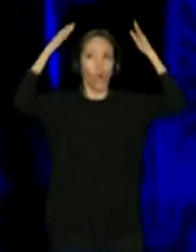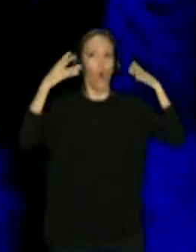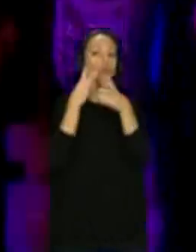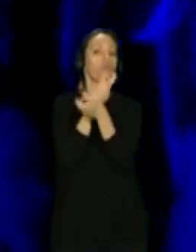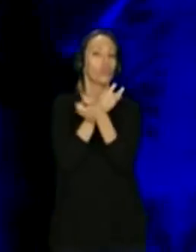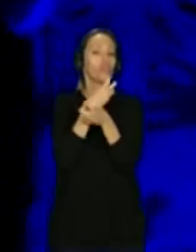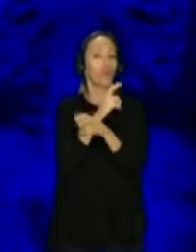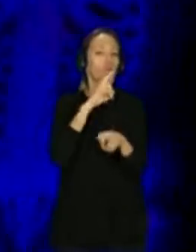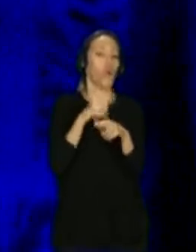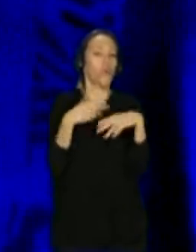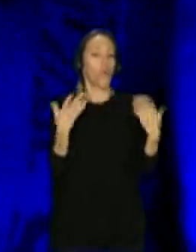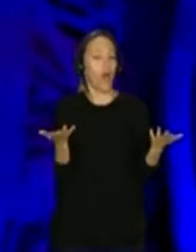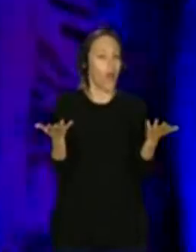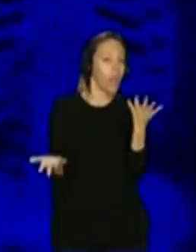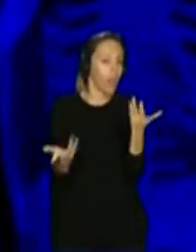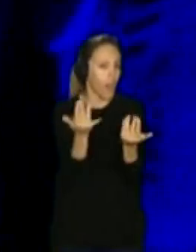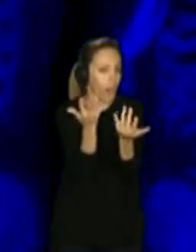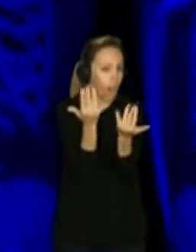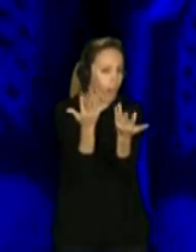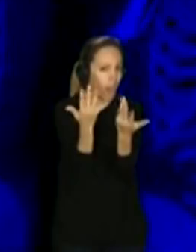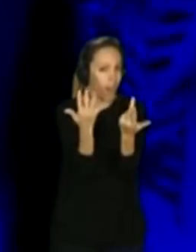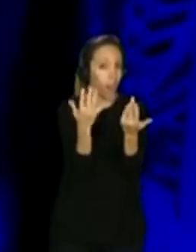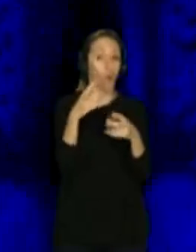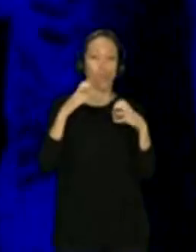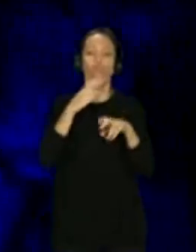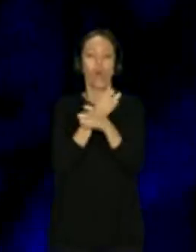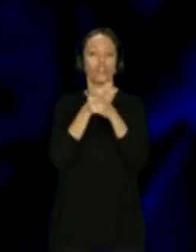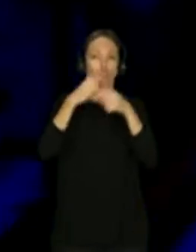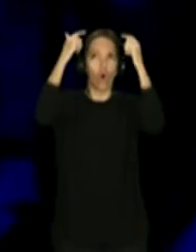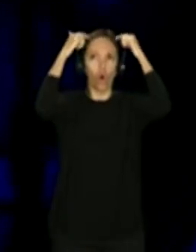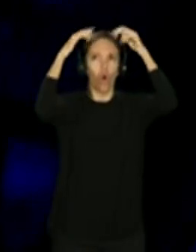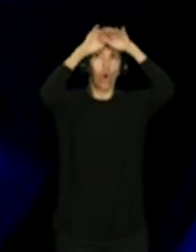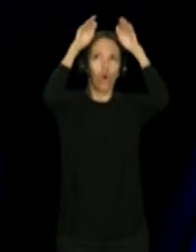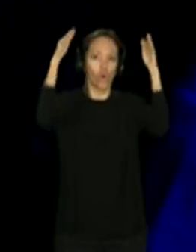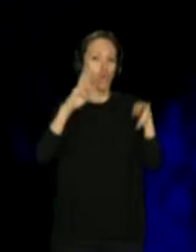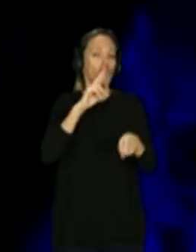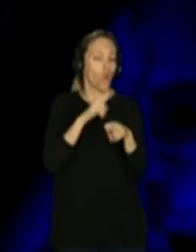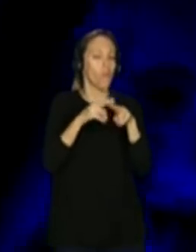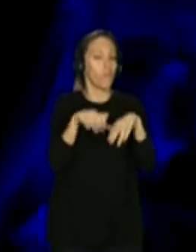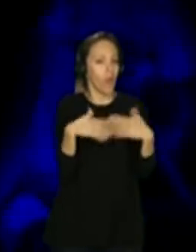Cubre tu cerebro.